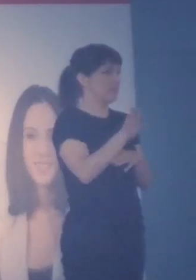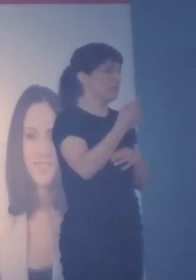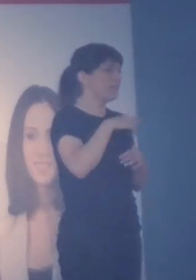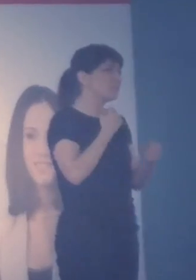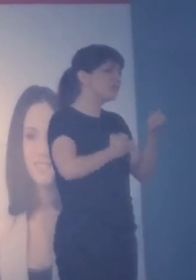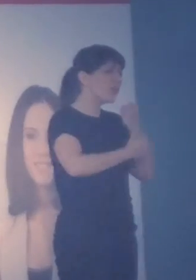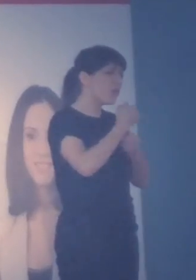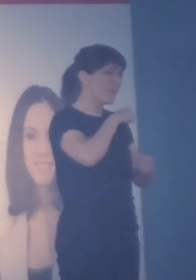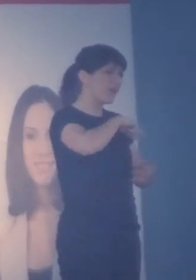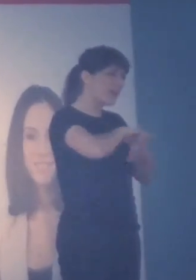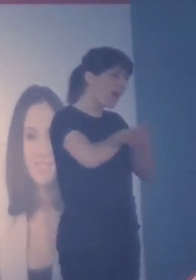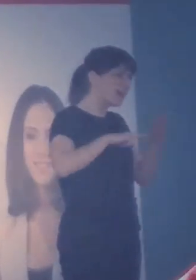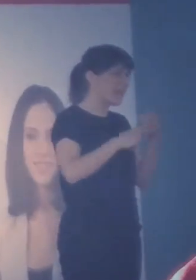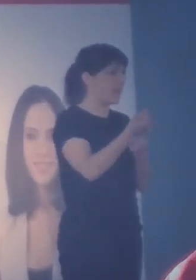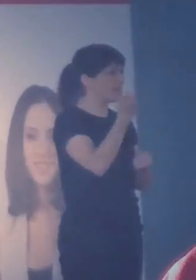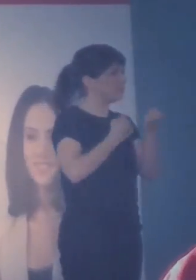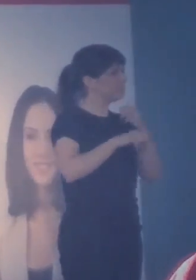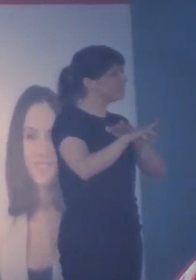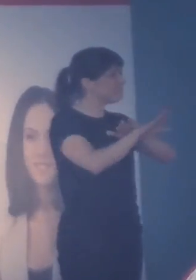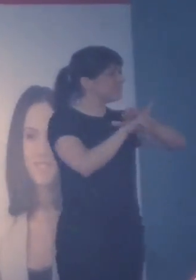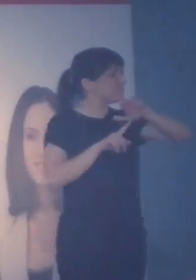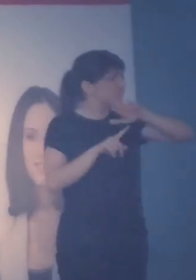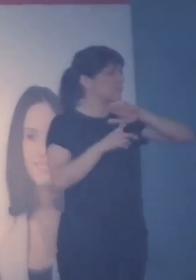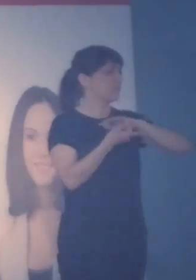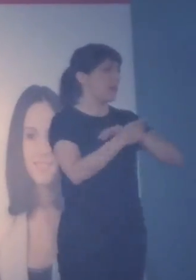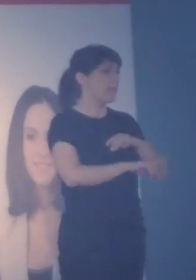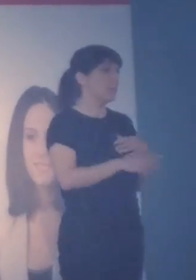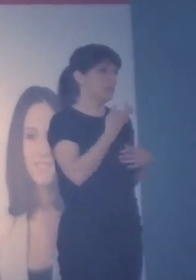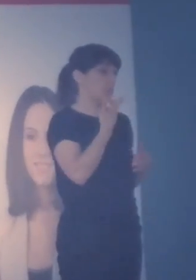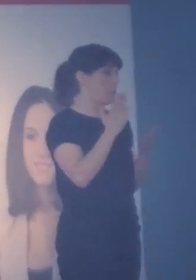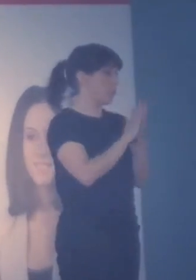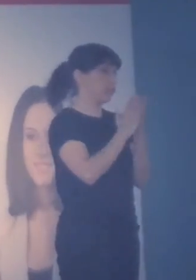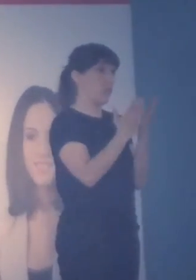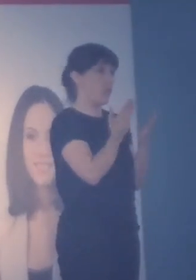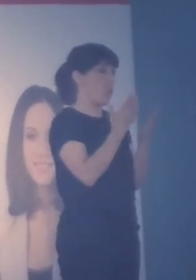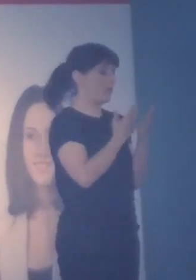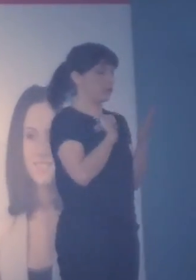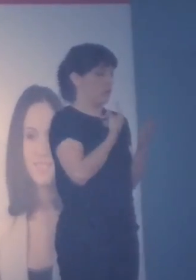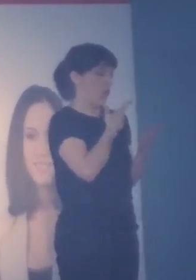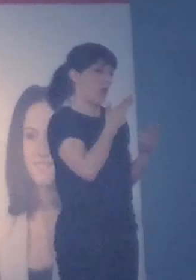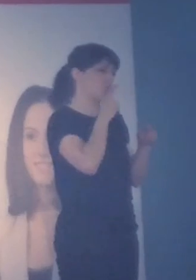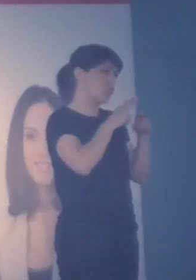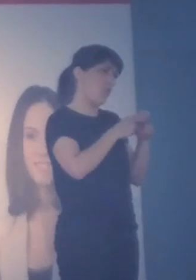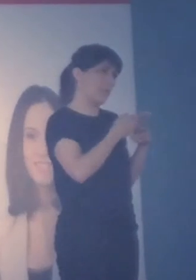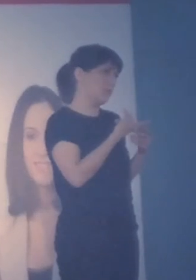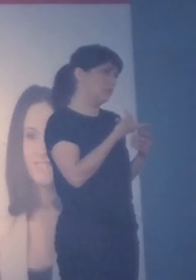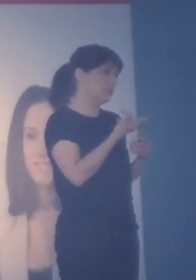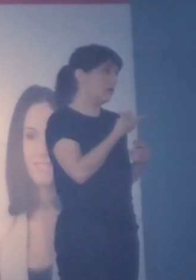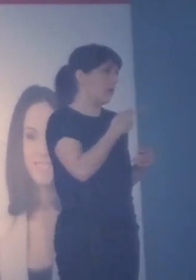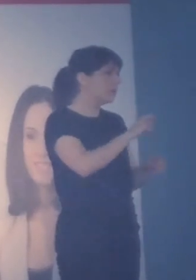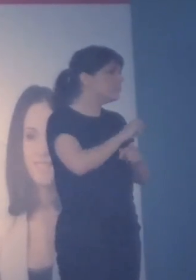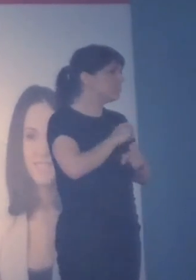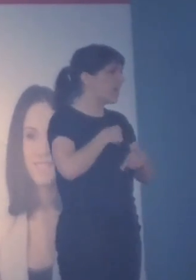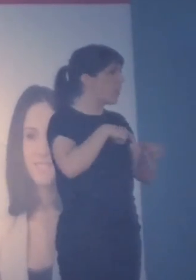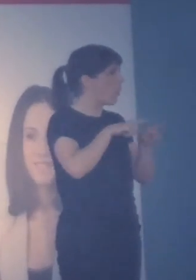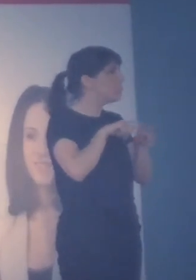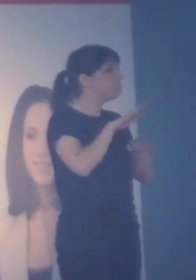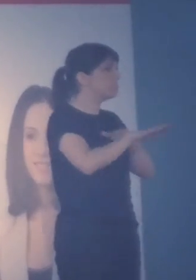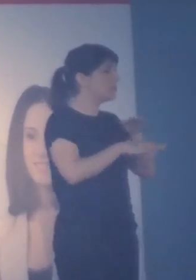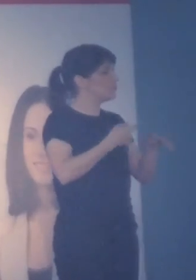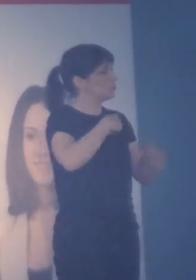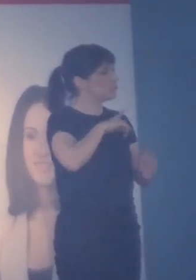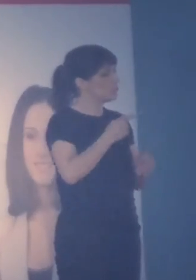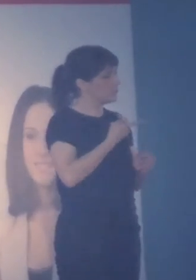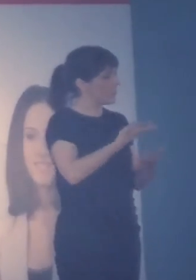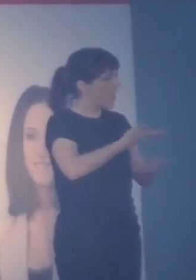de muchas de las otras obras que nos son ahora para citar, dieron los azos y ayudaron a caminar.